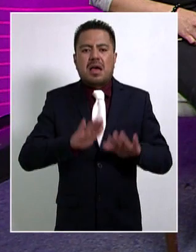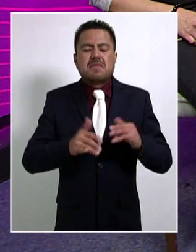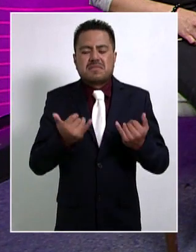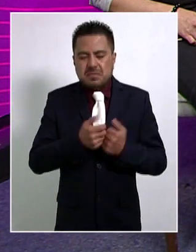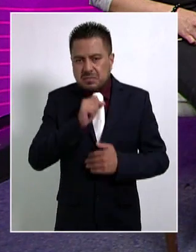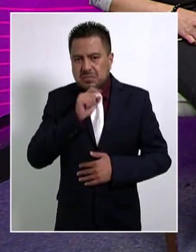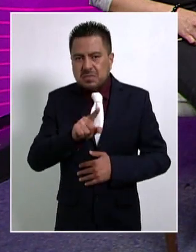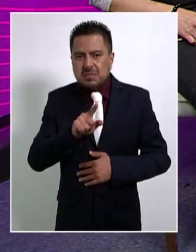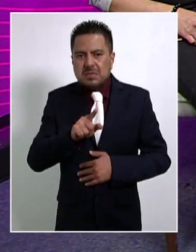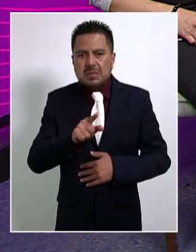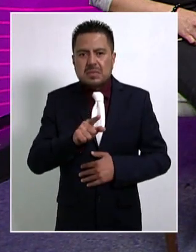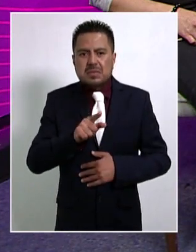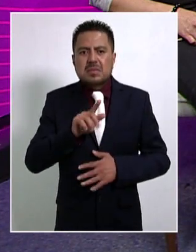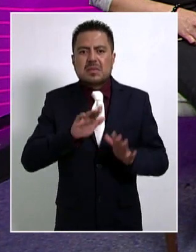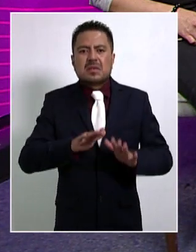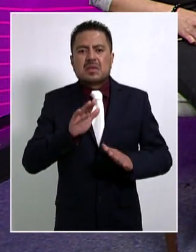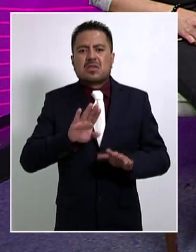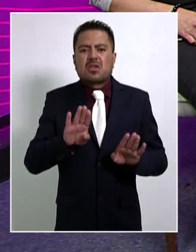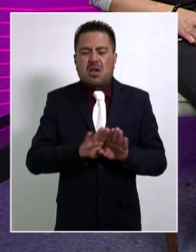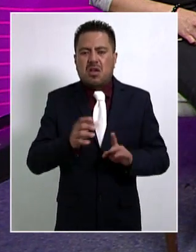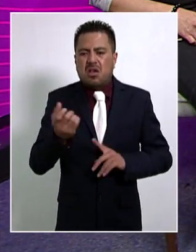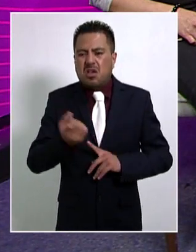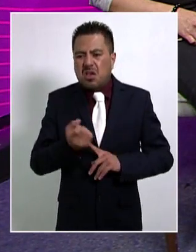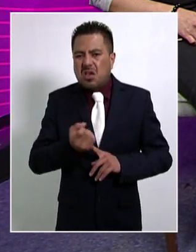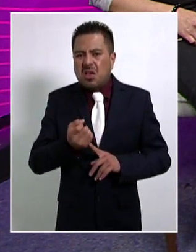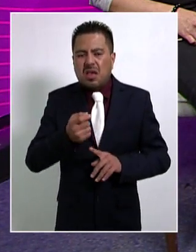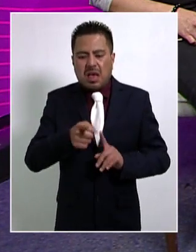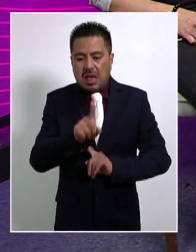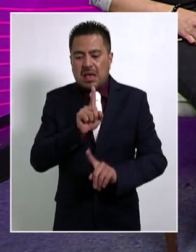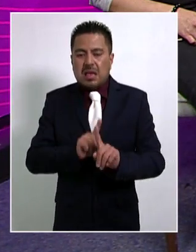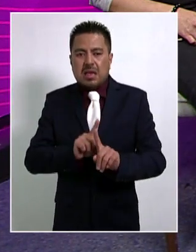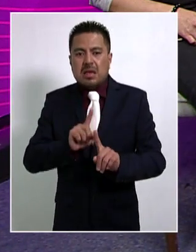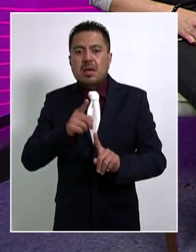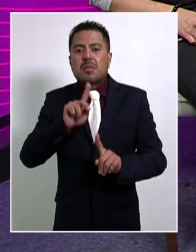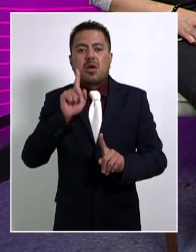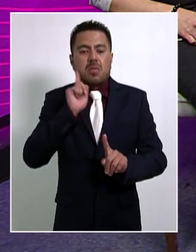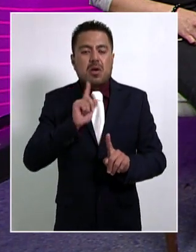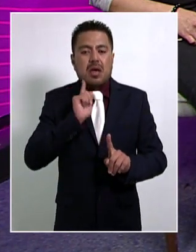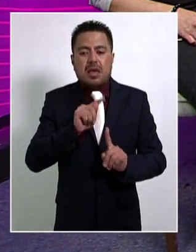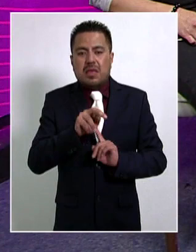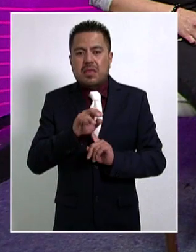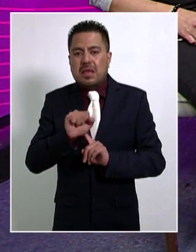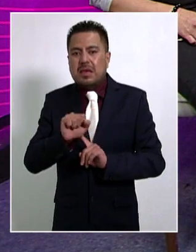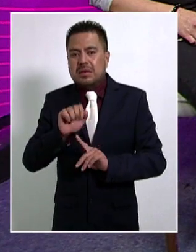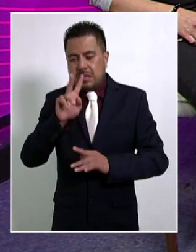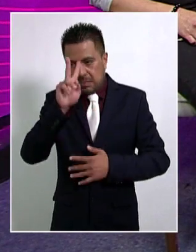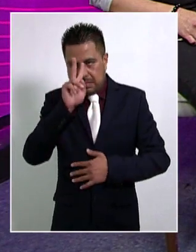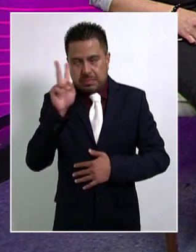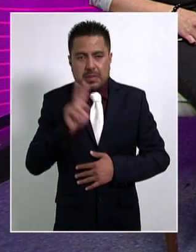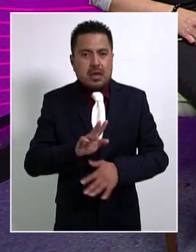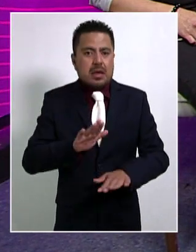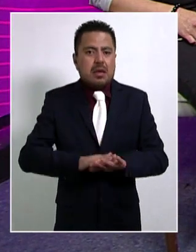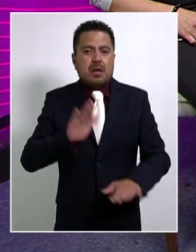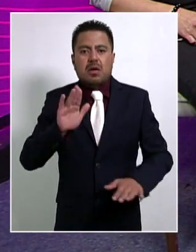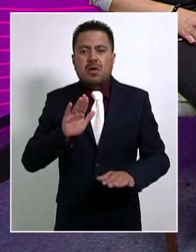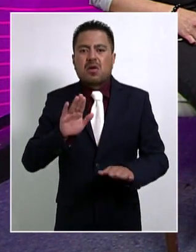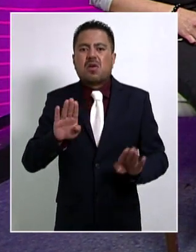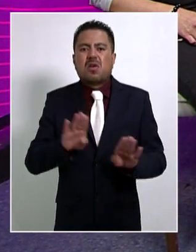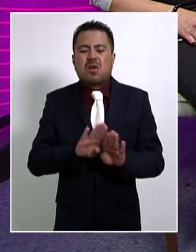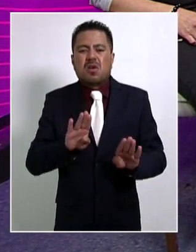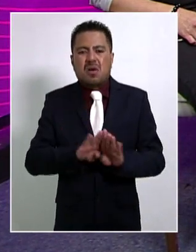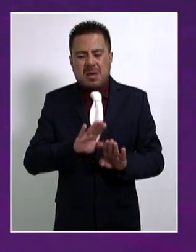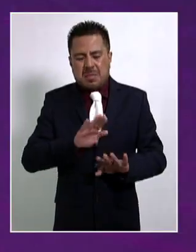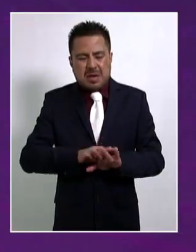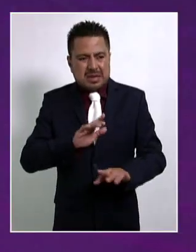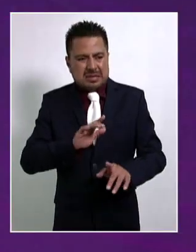llegan a masturbarse detrás de ellas, pero con una mujer trans es mucho peor. Digamos que el acoso es